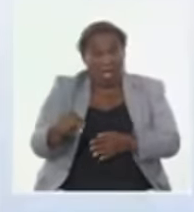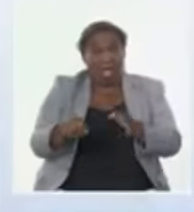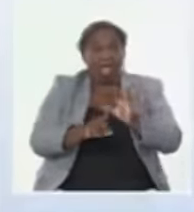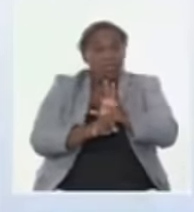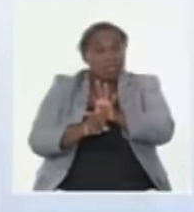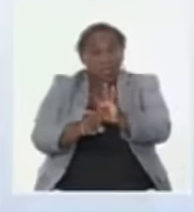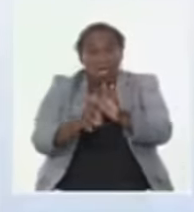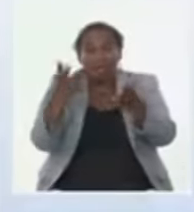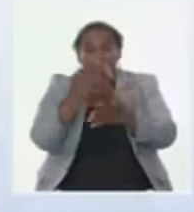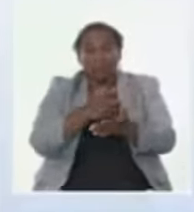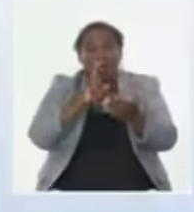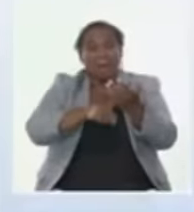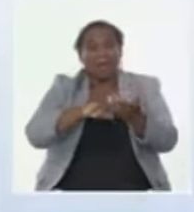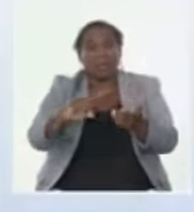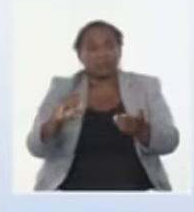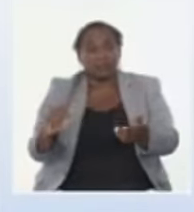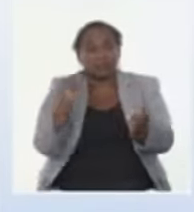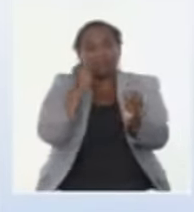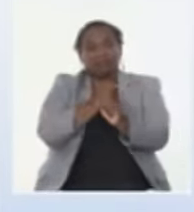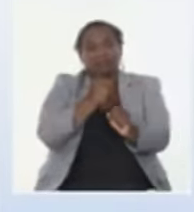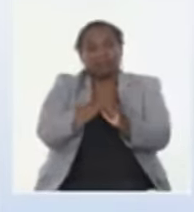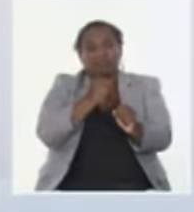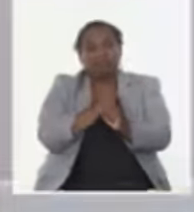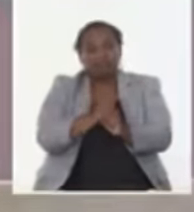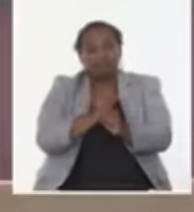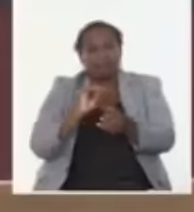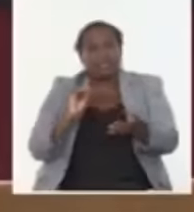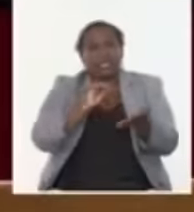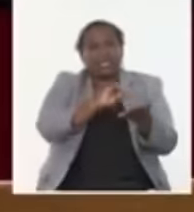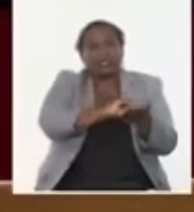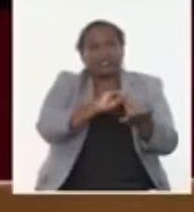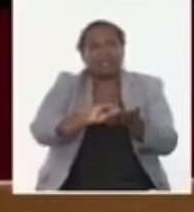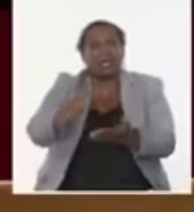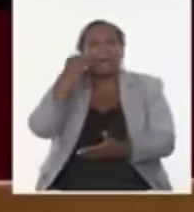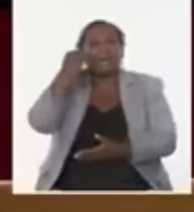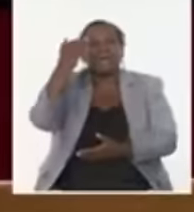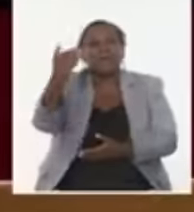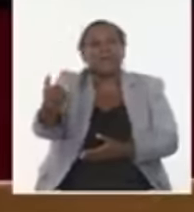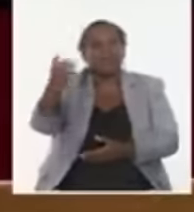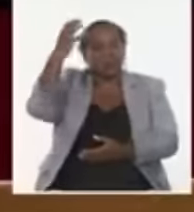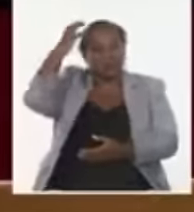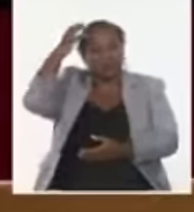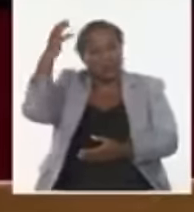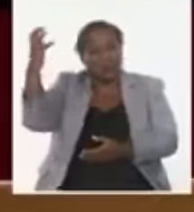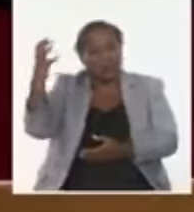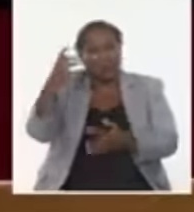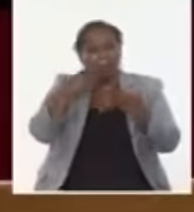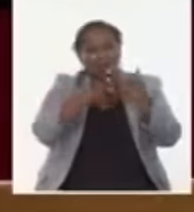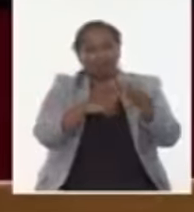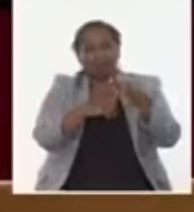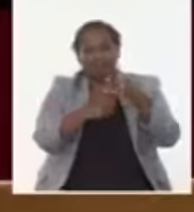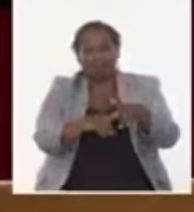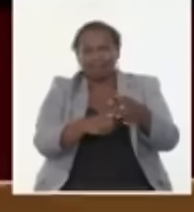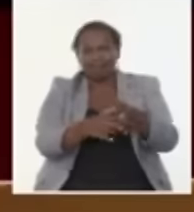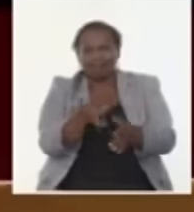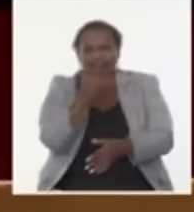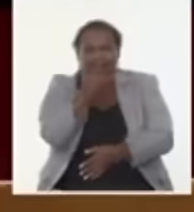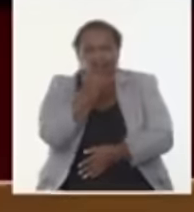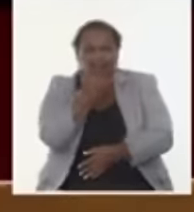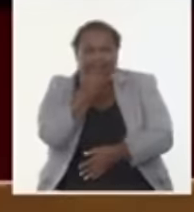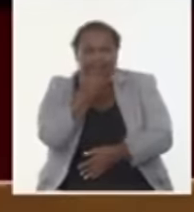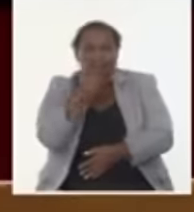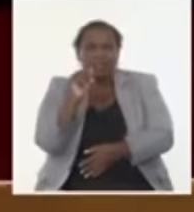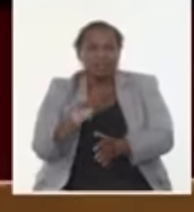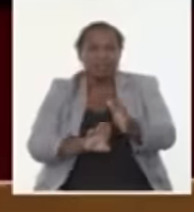partido, trabajamos en la implementación de las proyecciones de gobierno para corregir distorsiones y reimpulsar